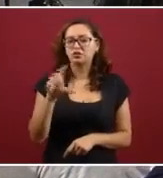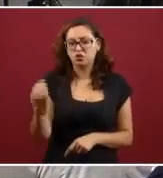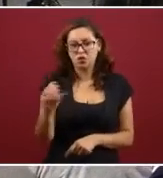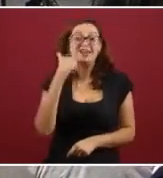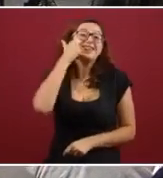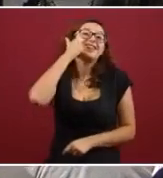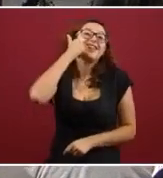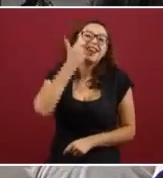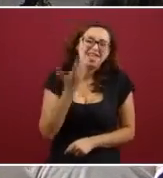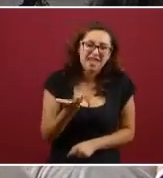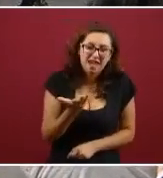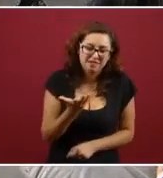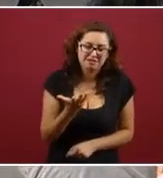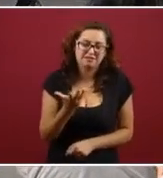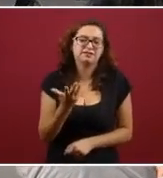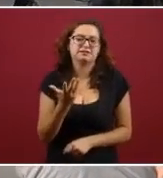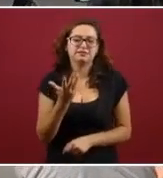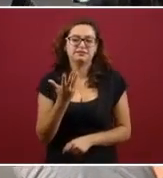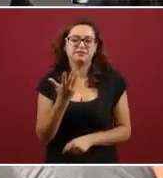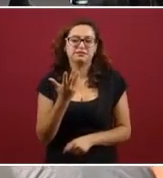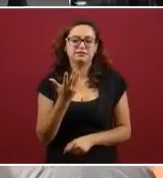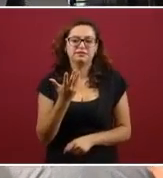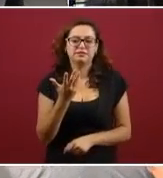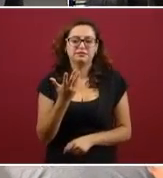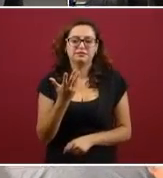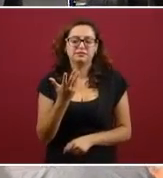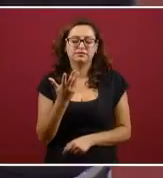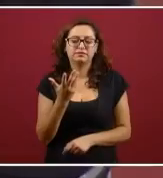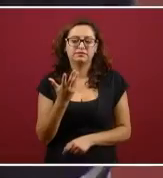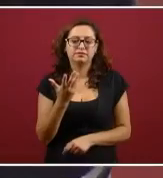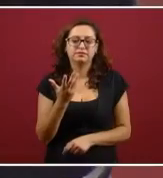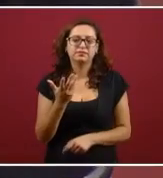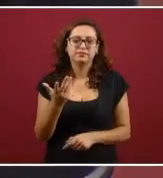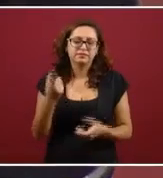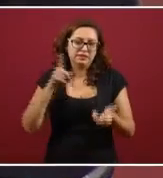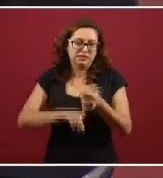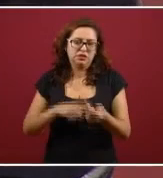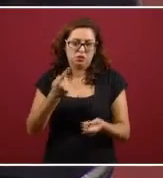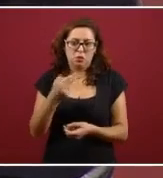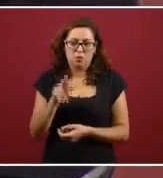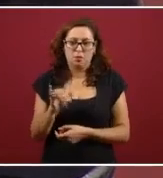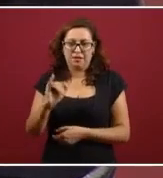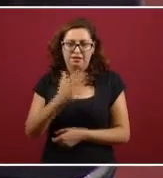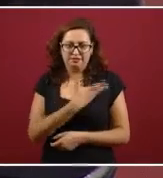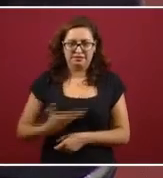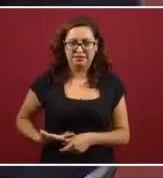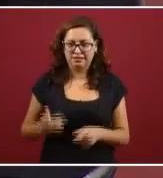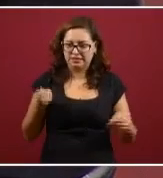antes, cuando llegó a la presidencia del PRI,